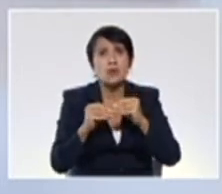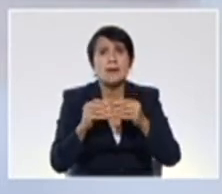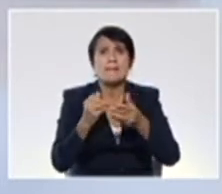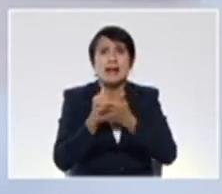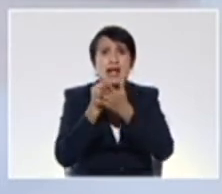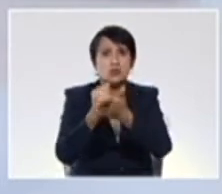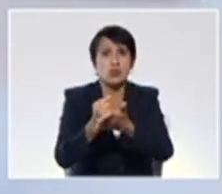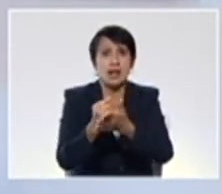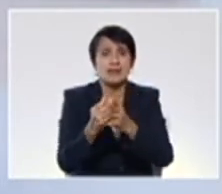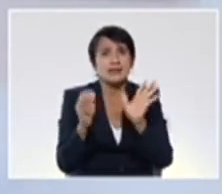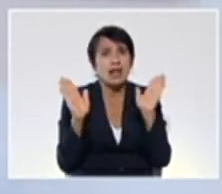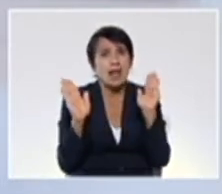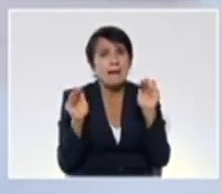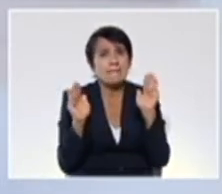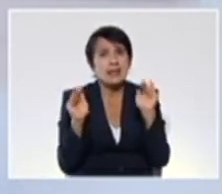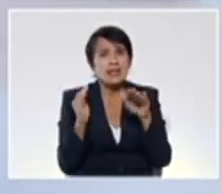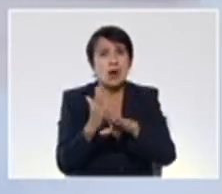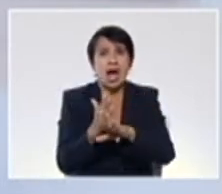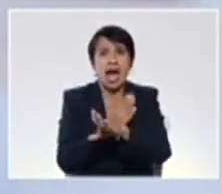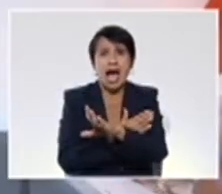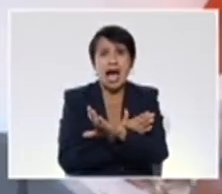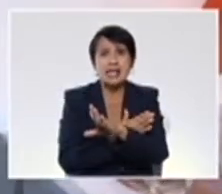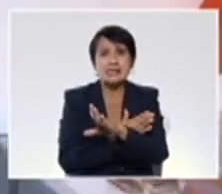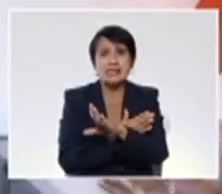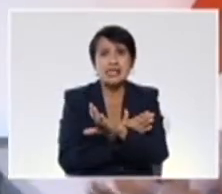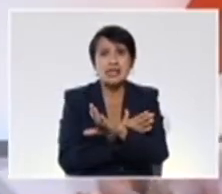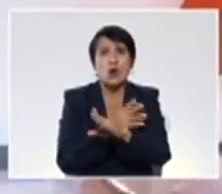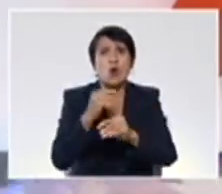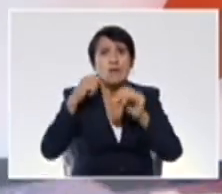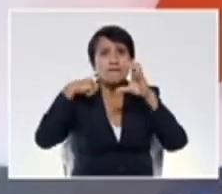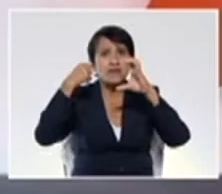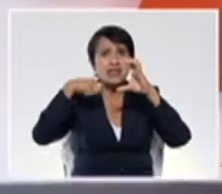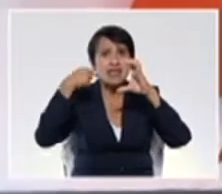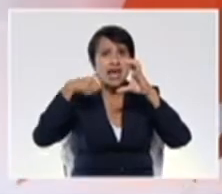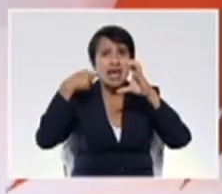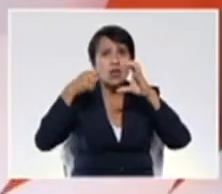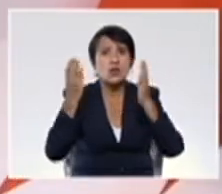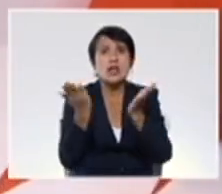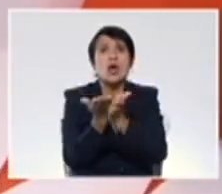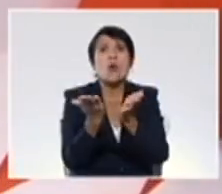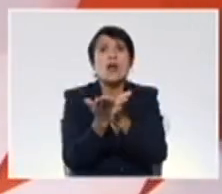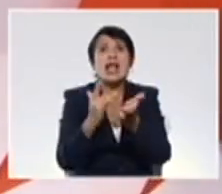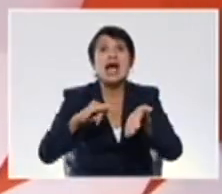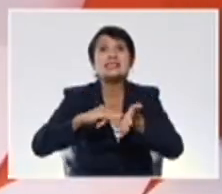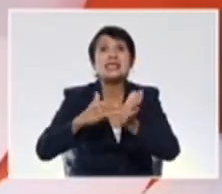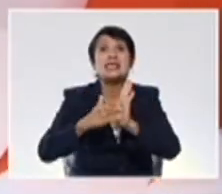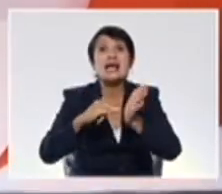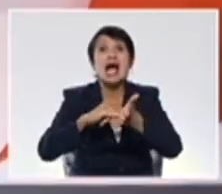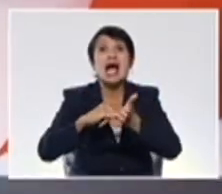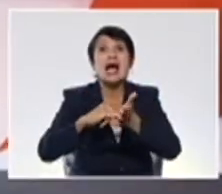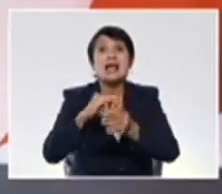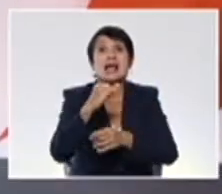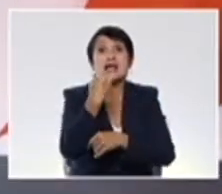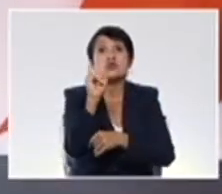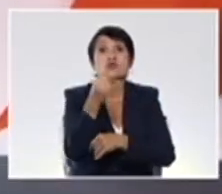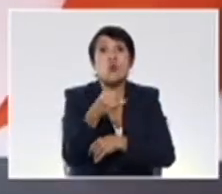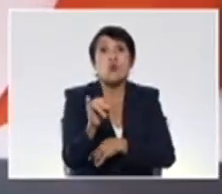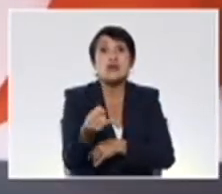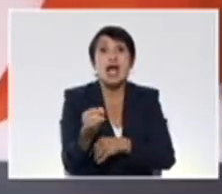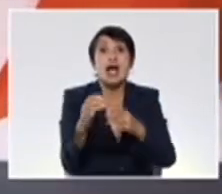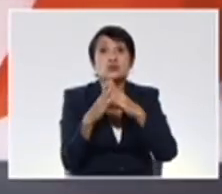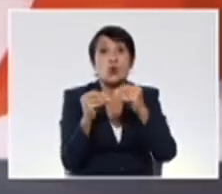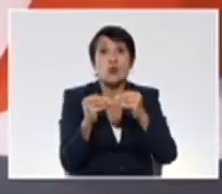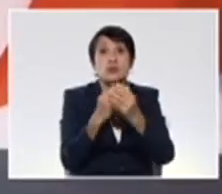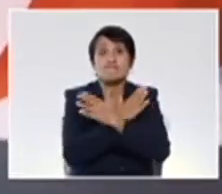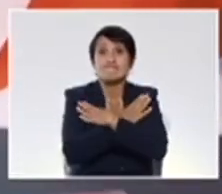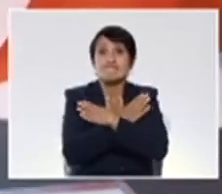ayude. Me despido, no sin antes mandarlos entonces a un video de una escuela técnica que está allá en Cabima, en el estado Zulia, que les mando un saludo